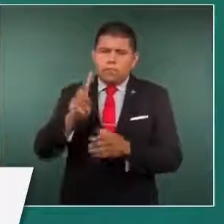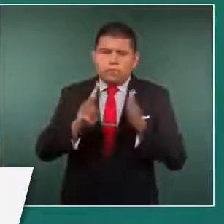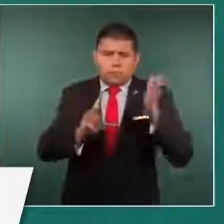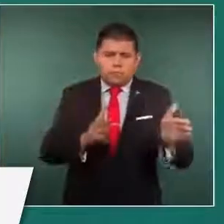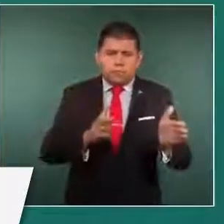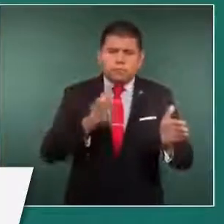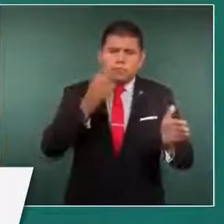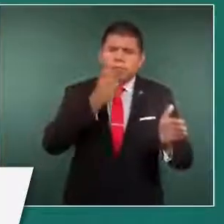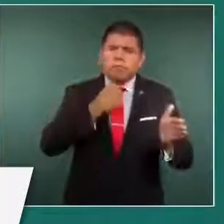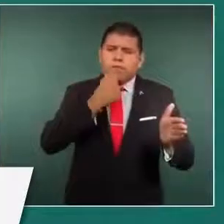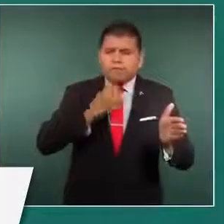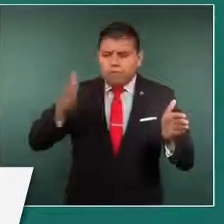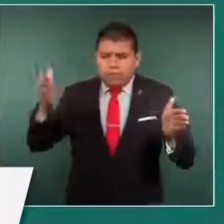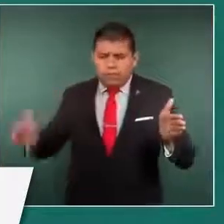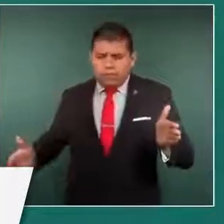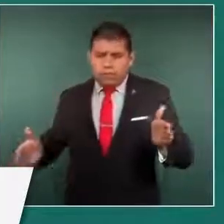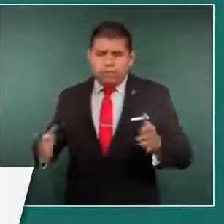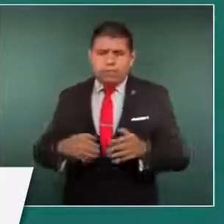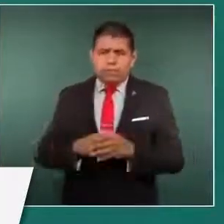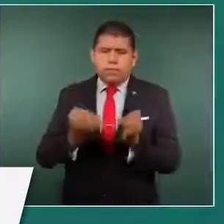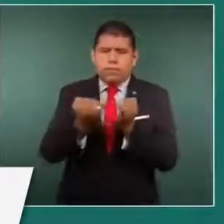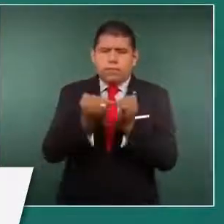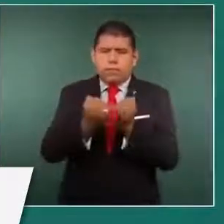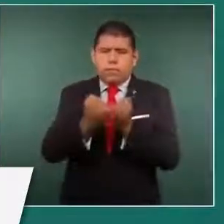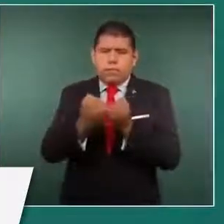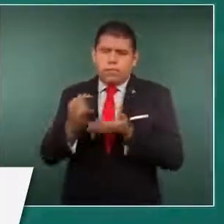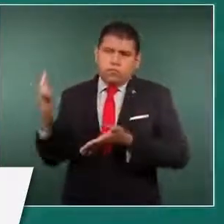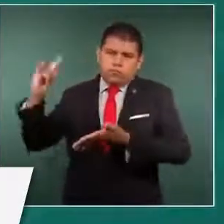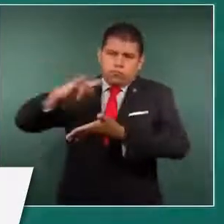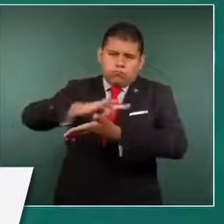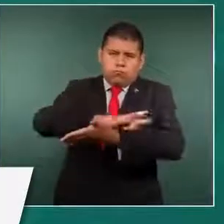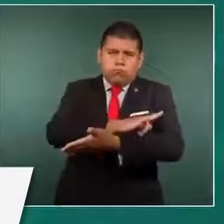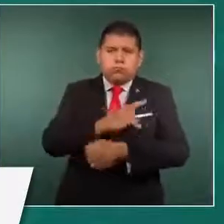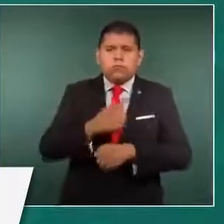y la ampliación del aeropuerto de Tepic.